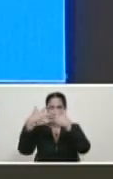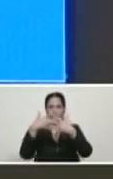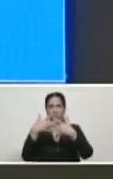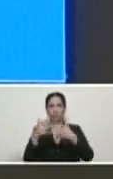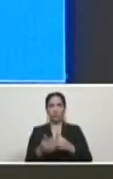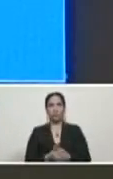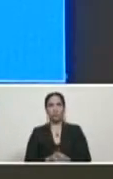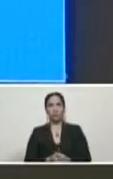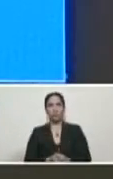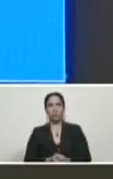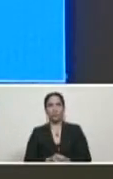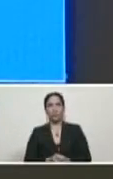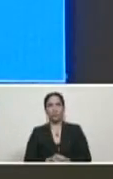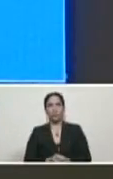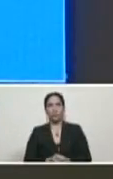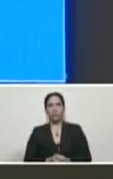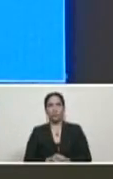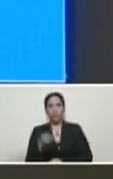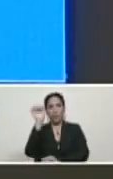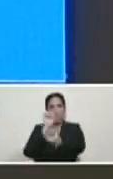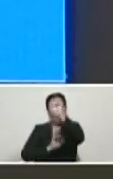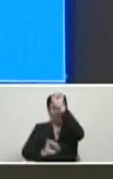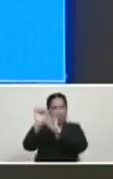Norteamérica, defender